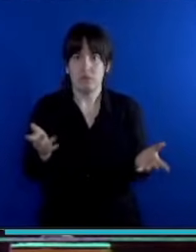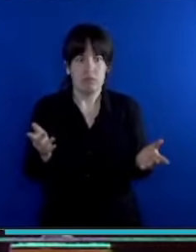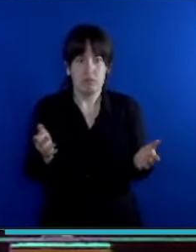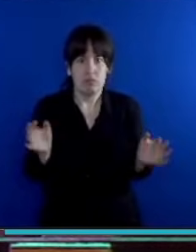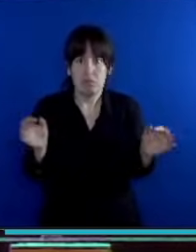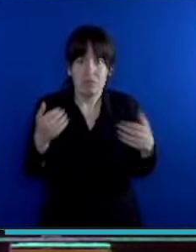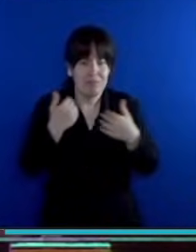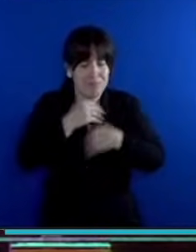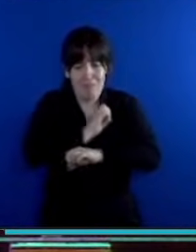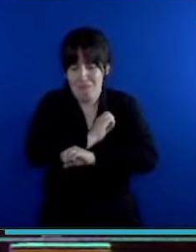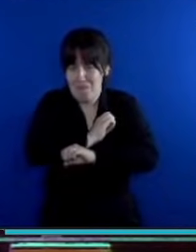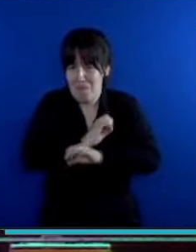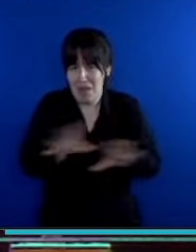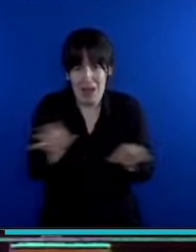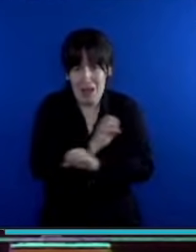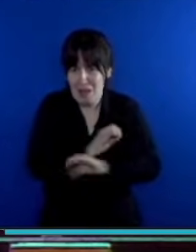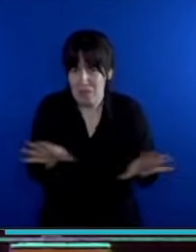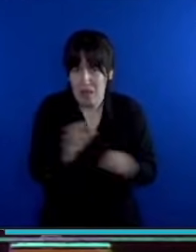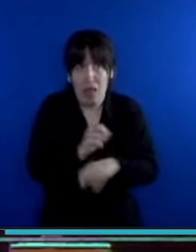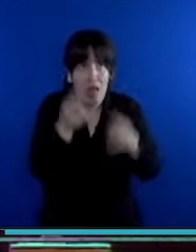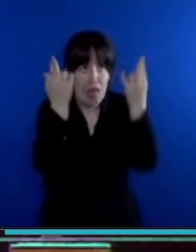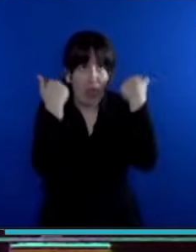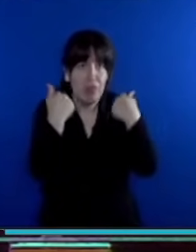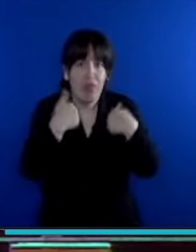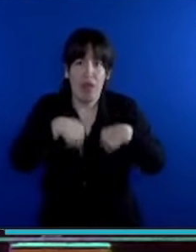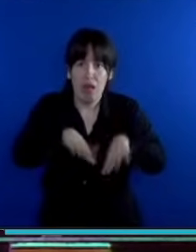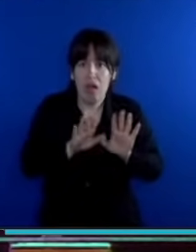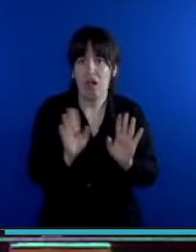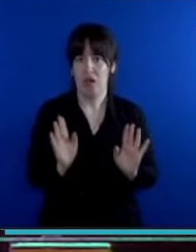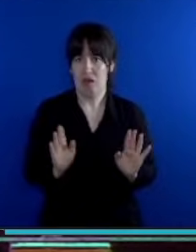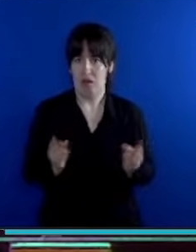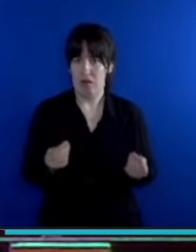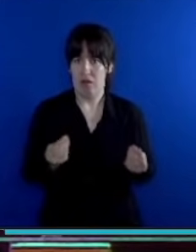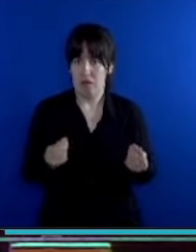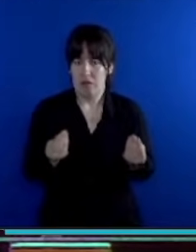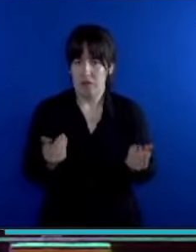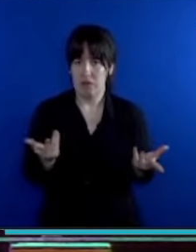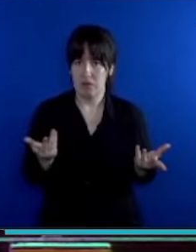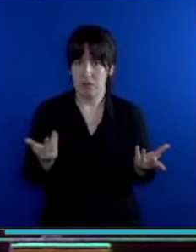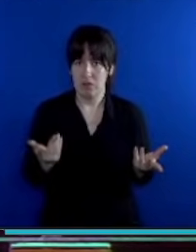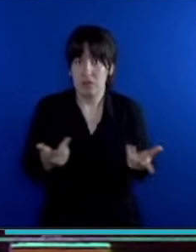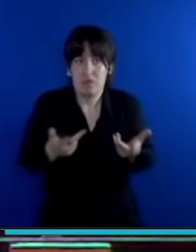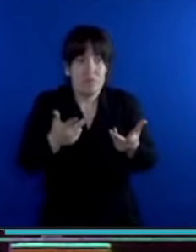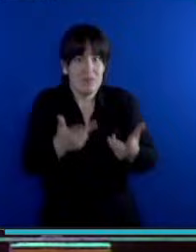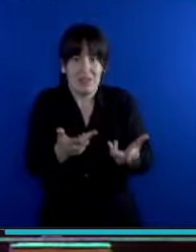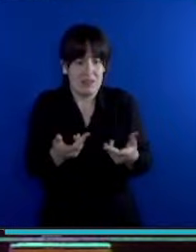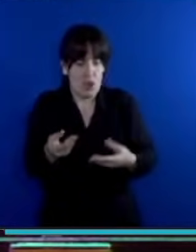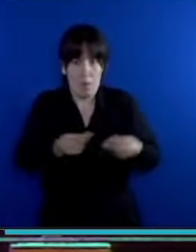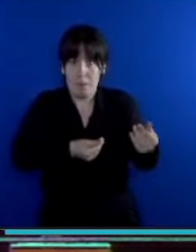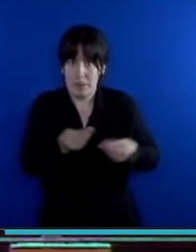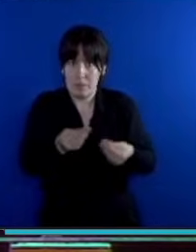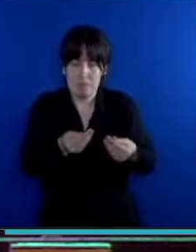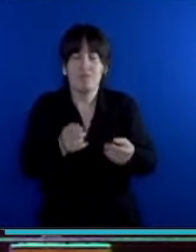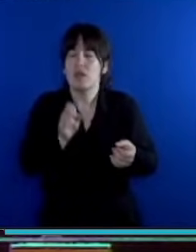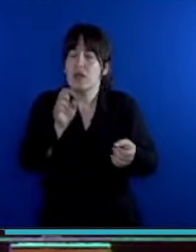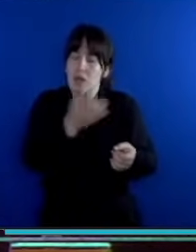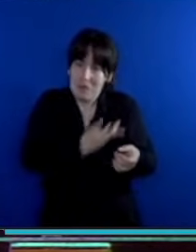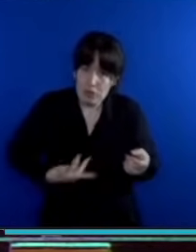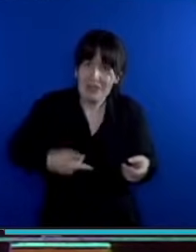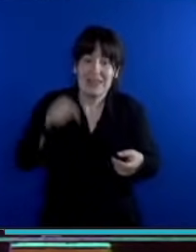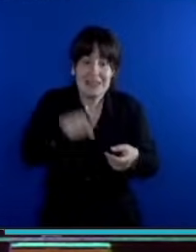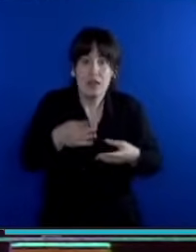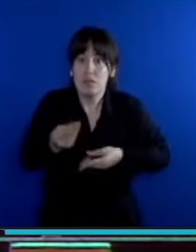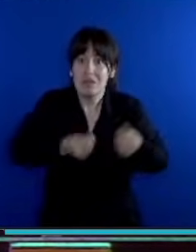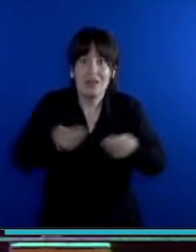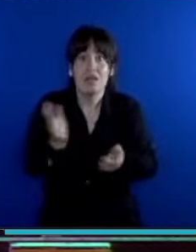consigue, más arrastrado no se consigue. Porque decimos, señor presidente, que este presupuesto es